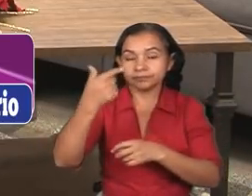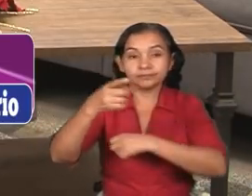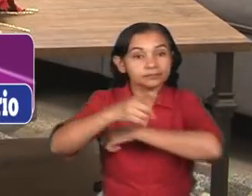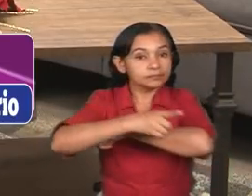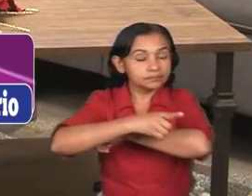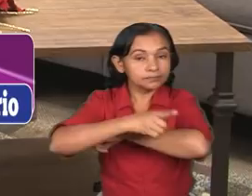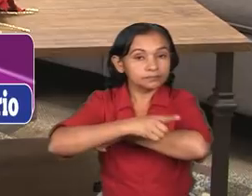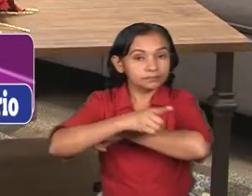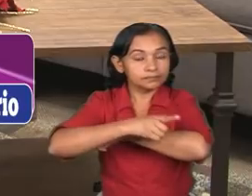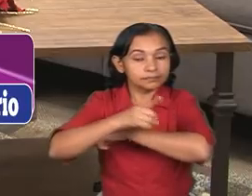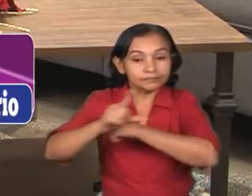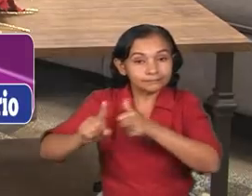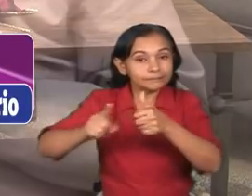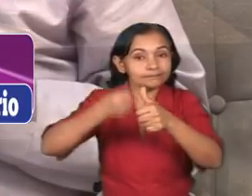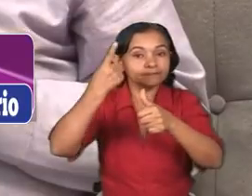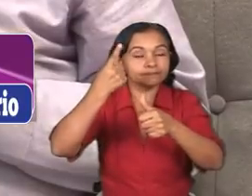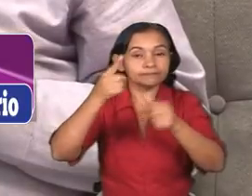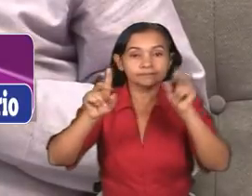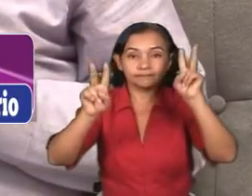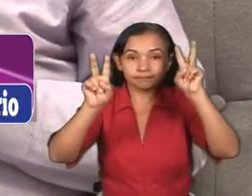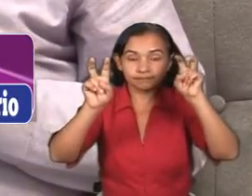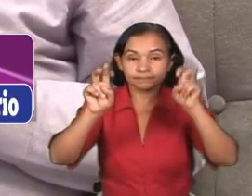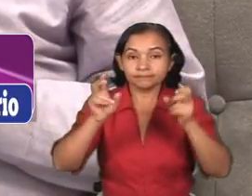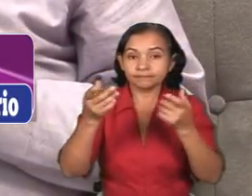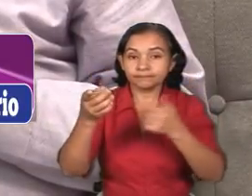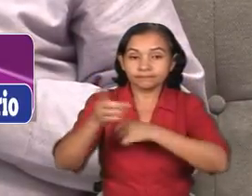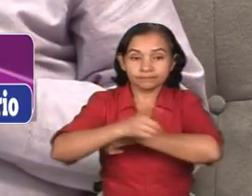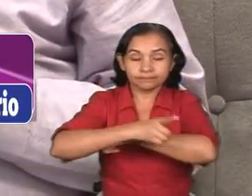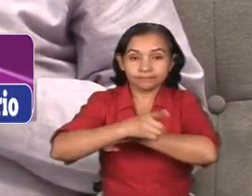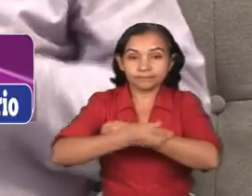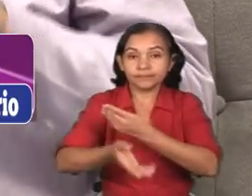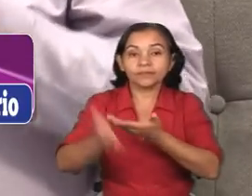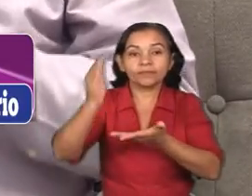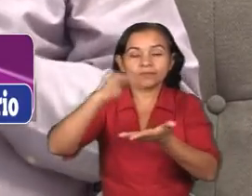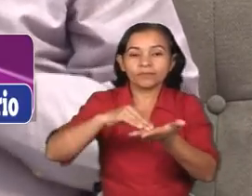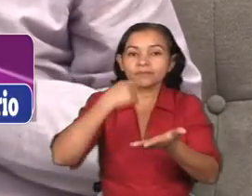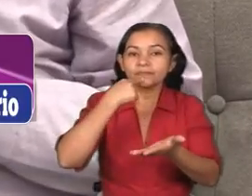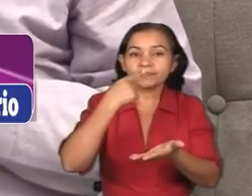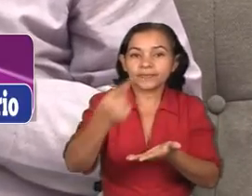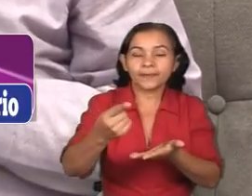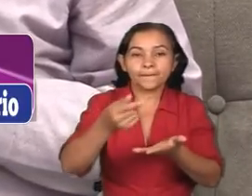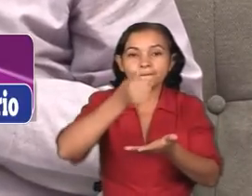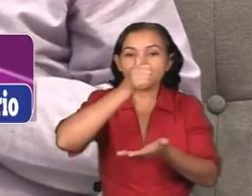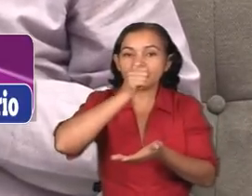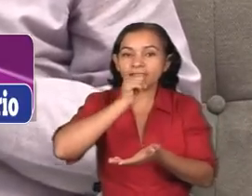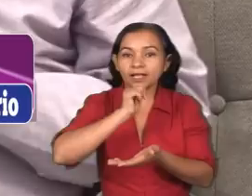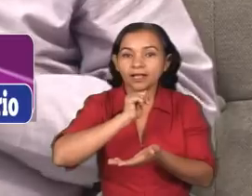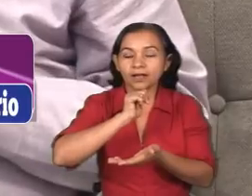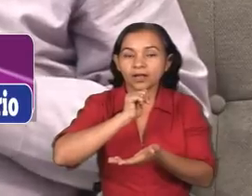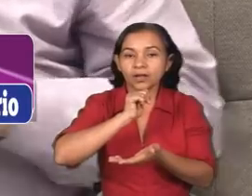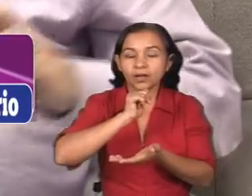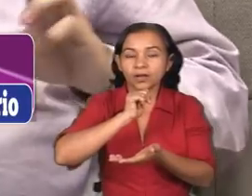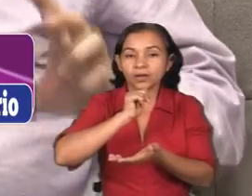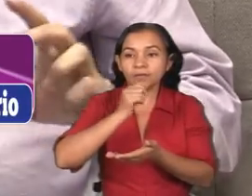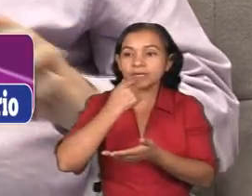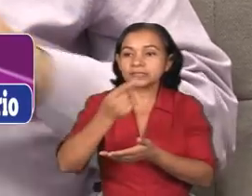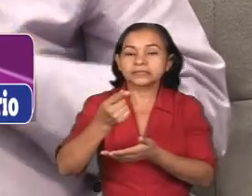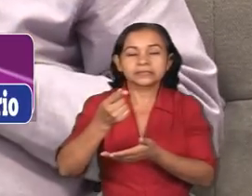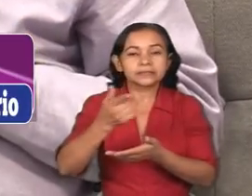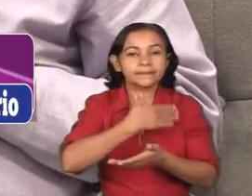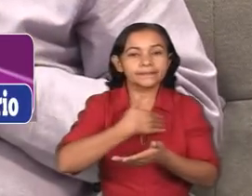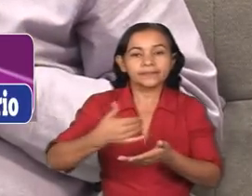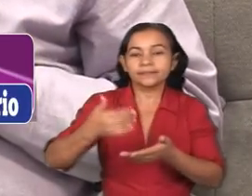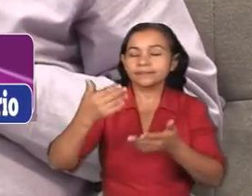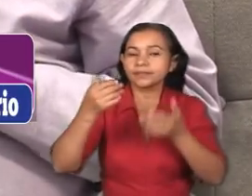Daniel, el primer tema que el comandante restituye alrededor del tema del agua potable es restituir el servicio de